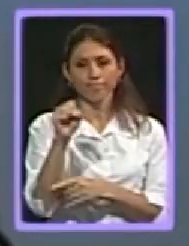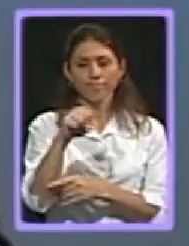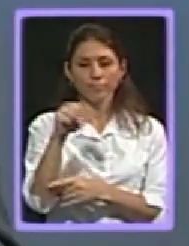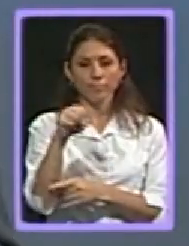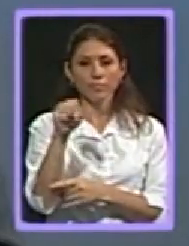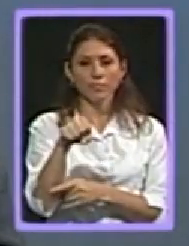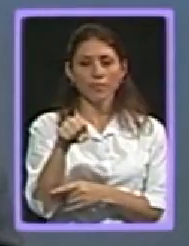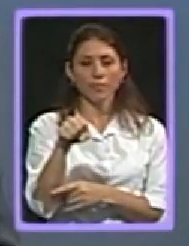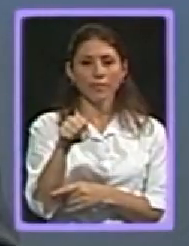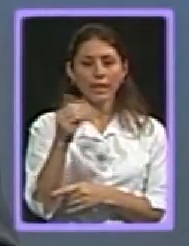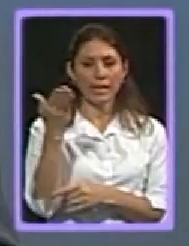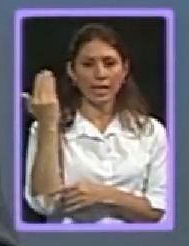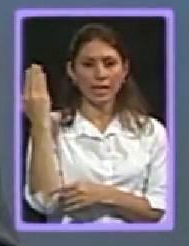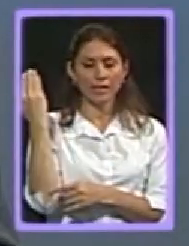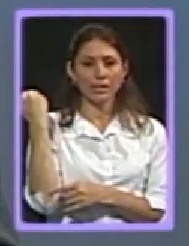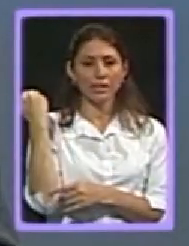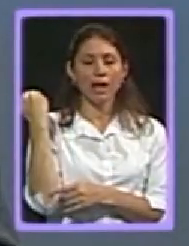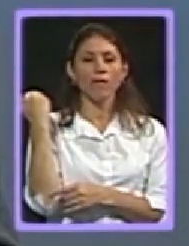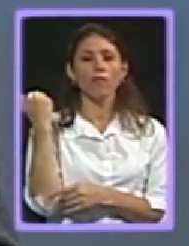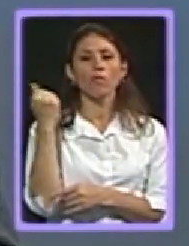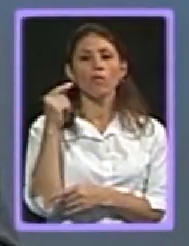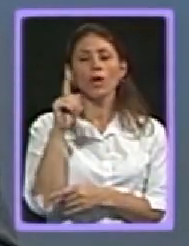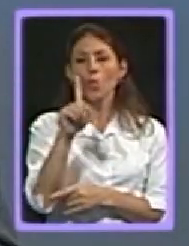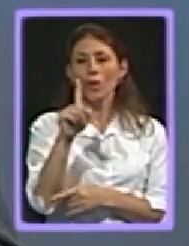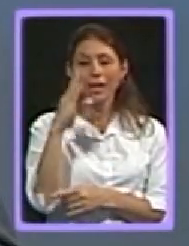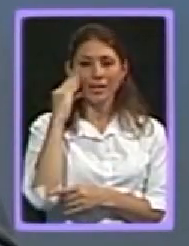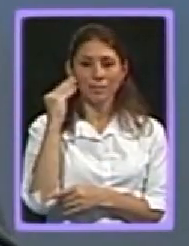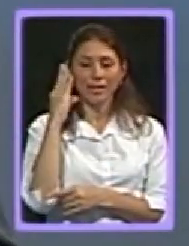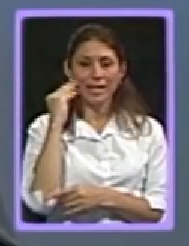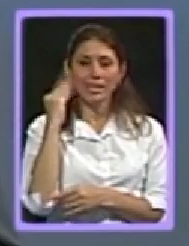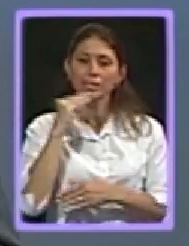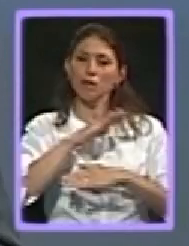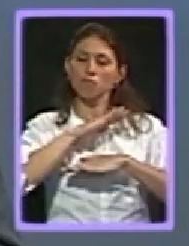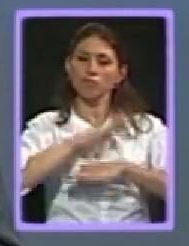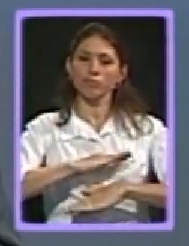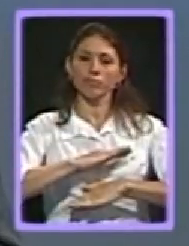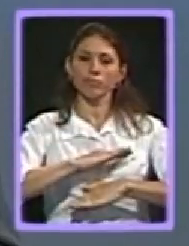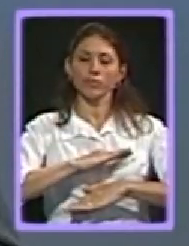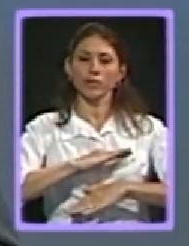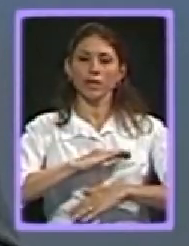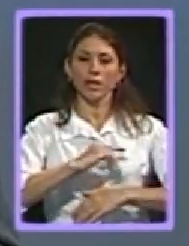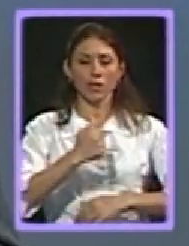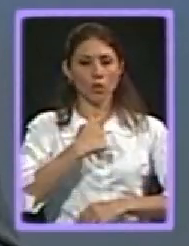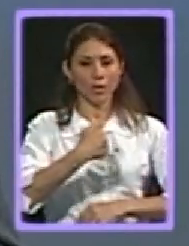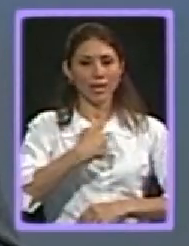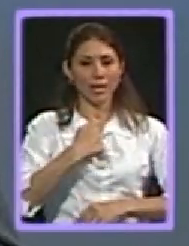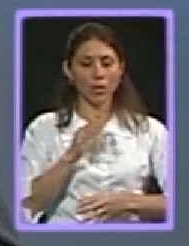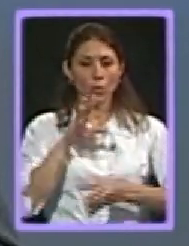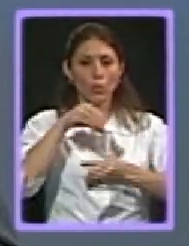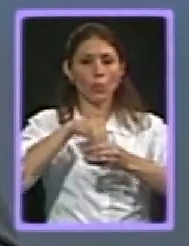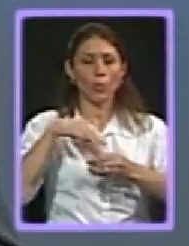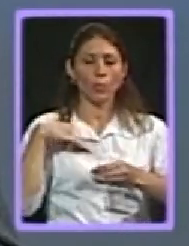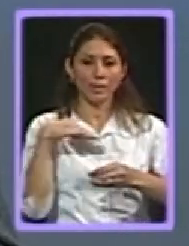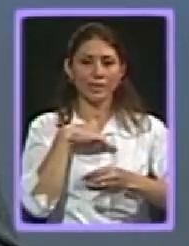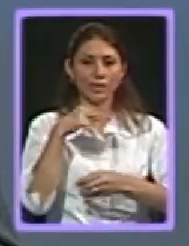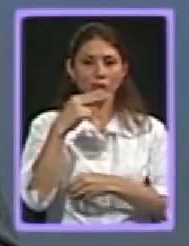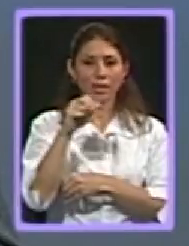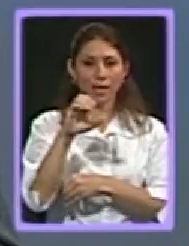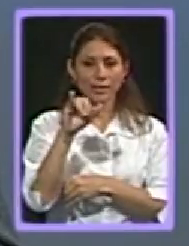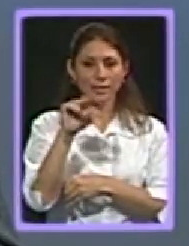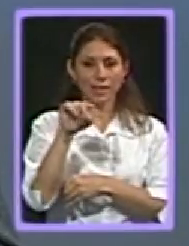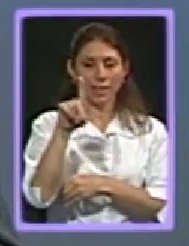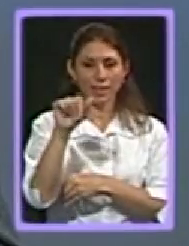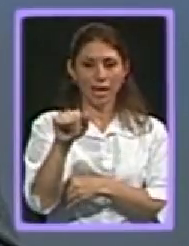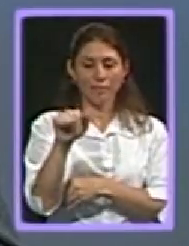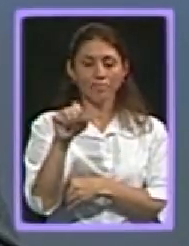Efectivamente, esa fue una de las tantas experiencias satisfactorias que hemos tenido dentro del Ministerio de Hacienda,